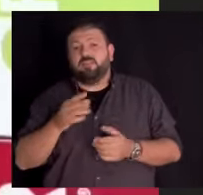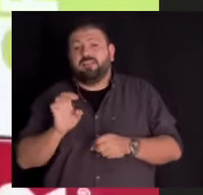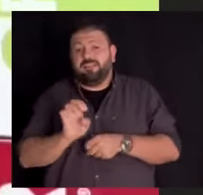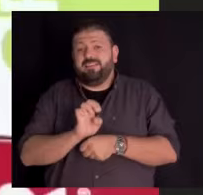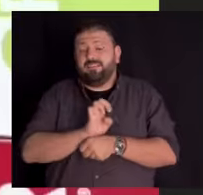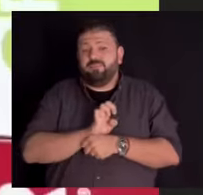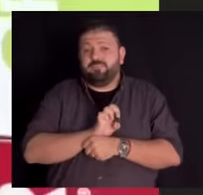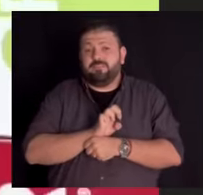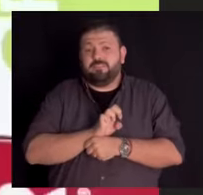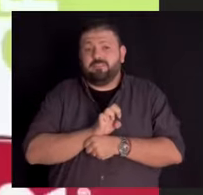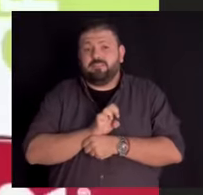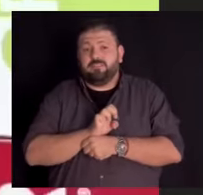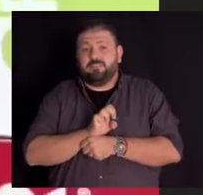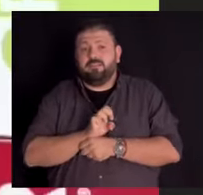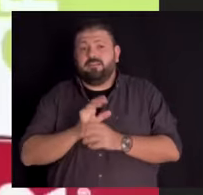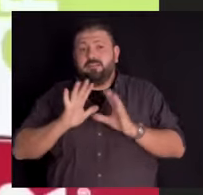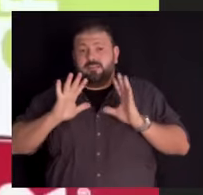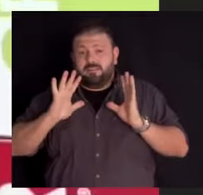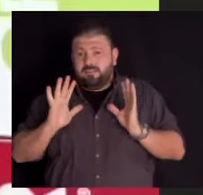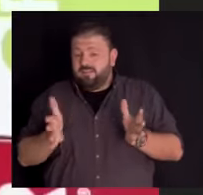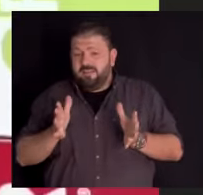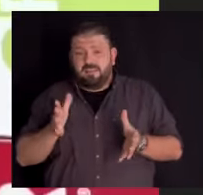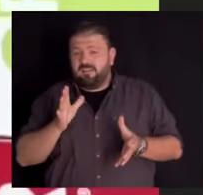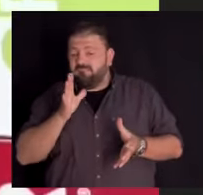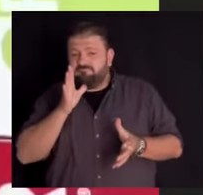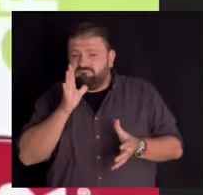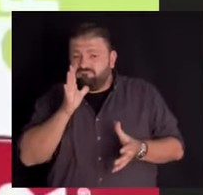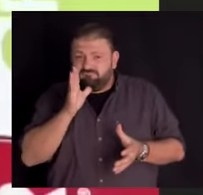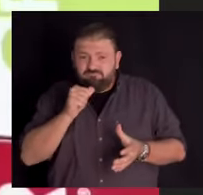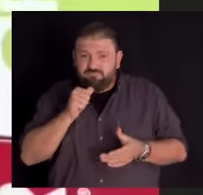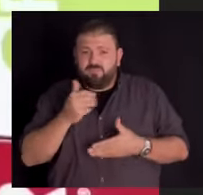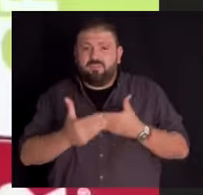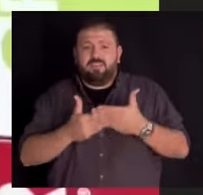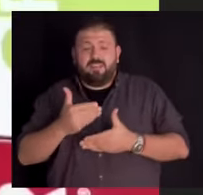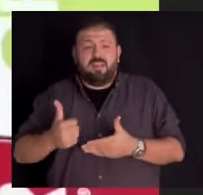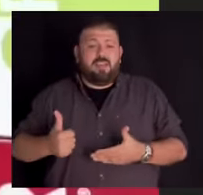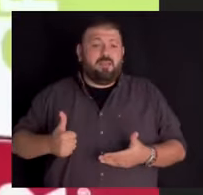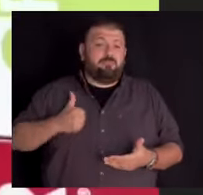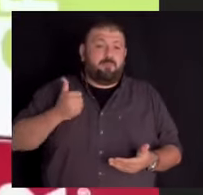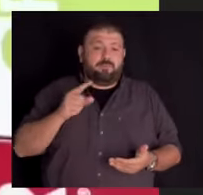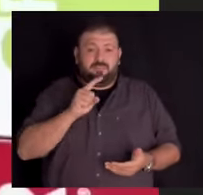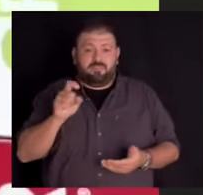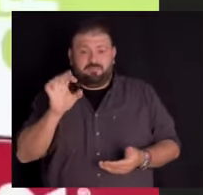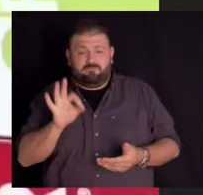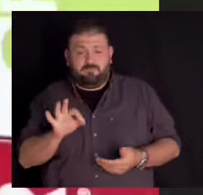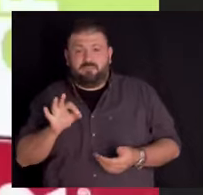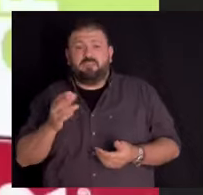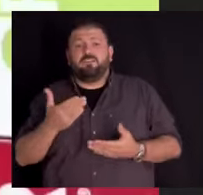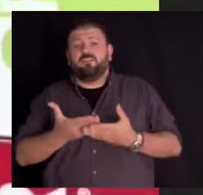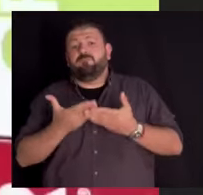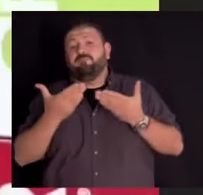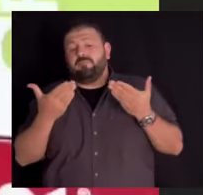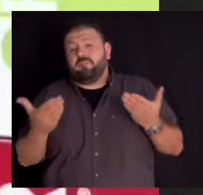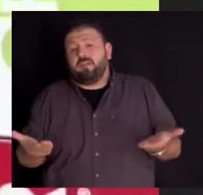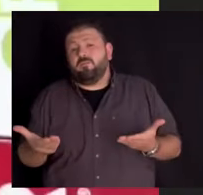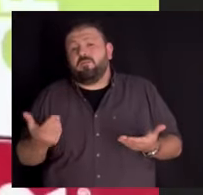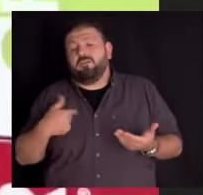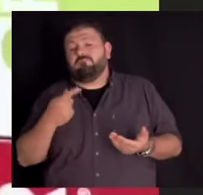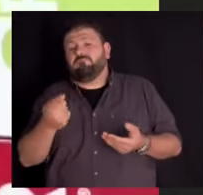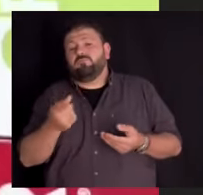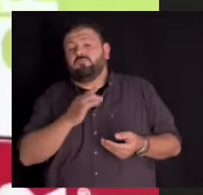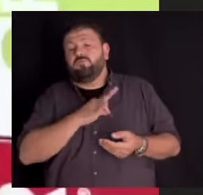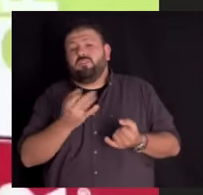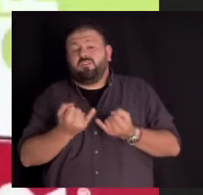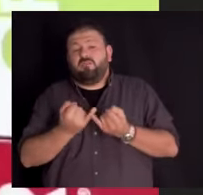Entonces, ya no se puede aprovechar al 100% y ahora, desgraciadamente, vas a generar piedras